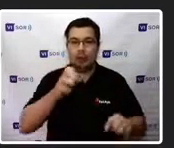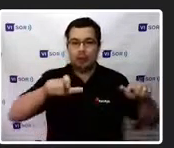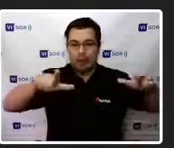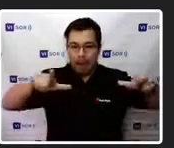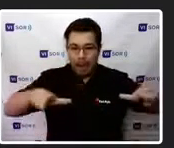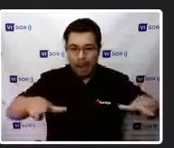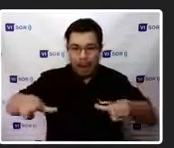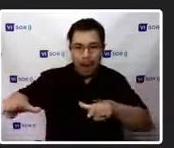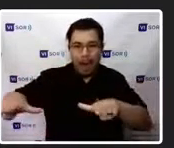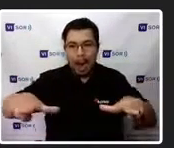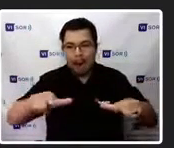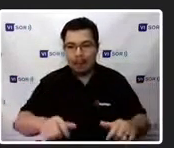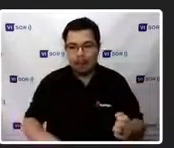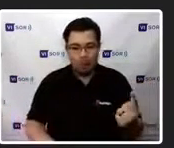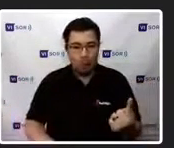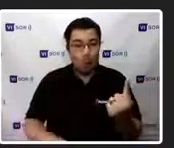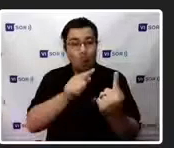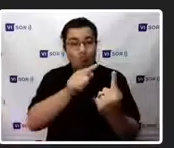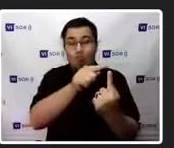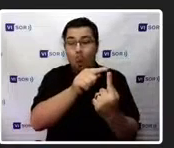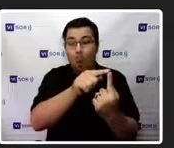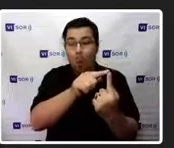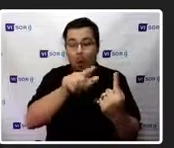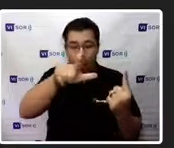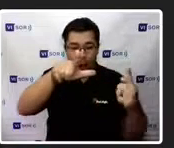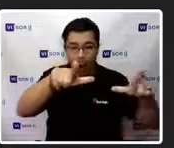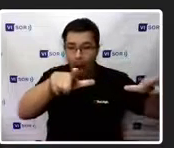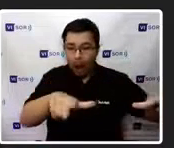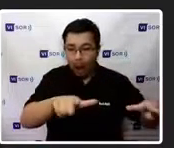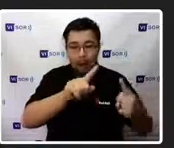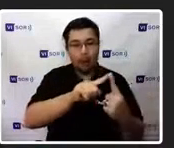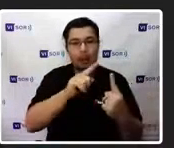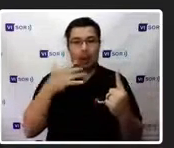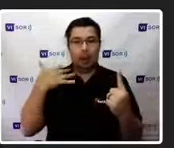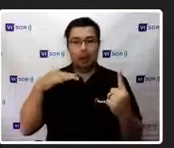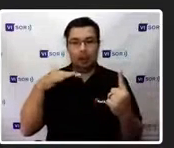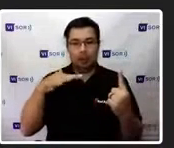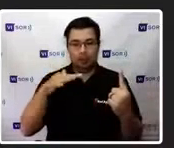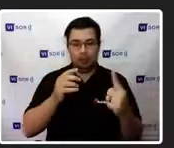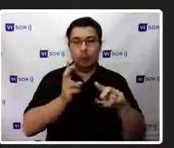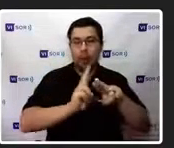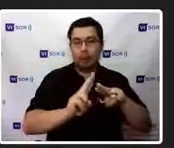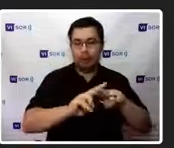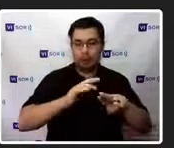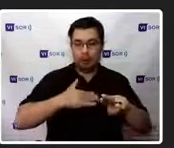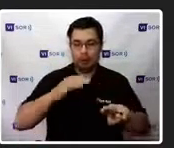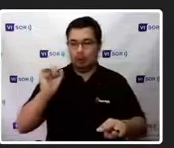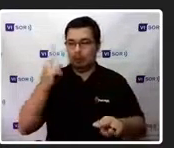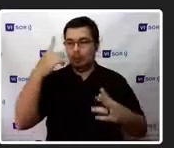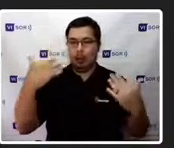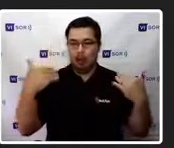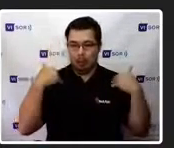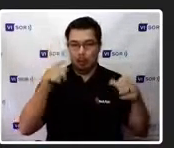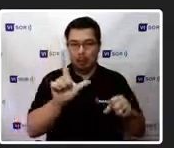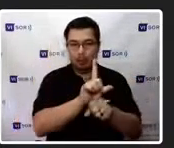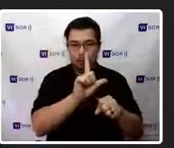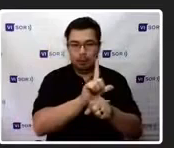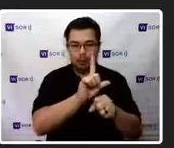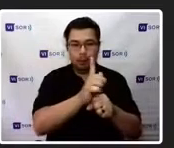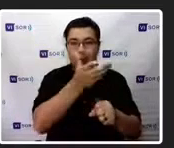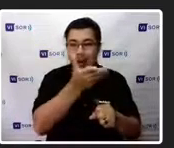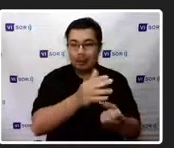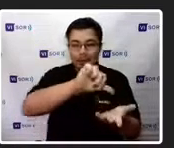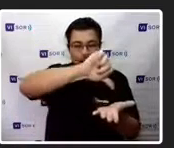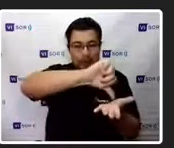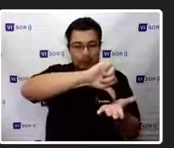comencé, digamos, como en el 2017, realizando mi primera práctica laboral, que es un centro de capacitaciones de trabajo en equipo